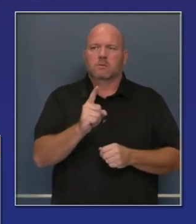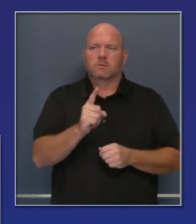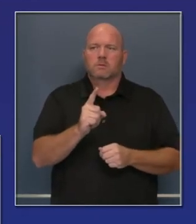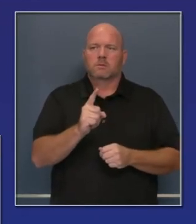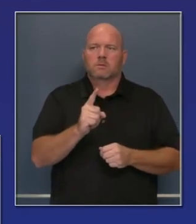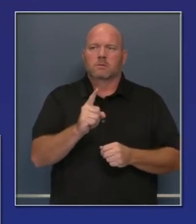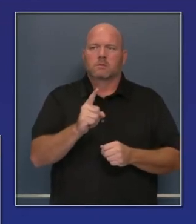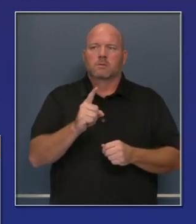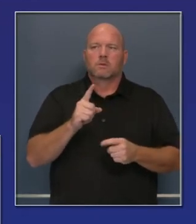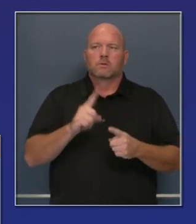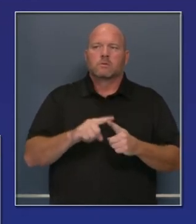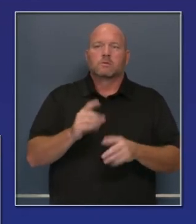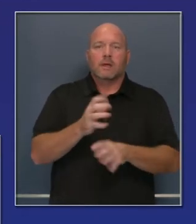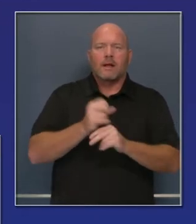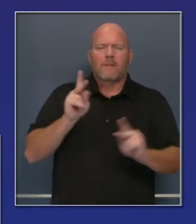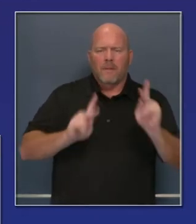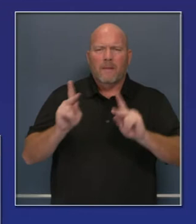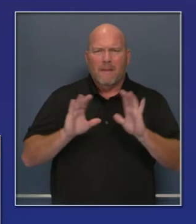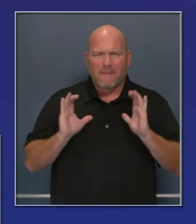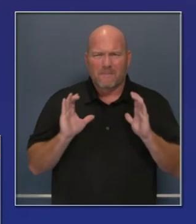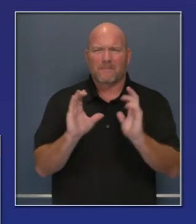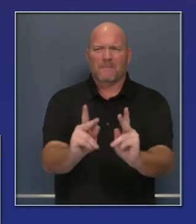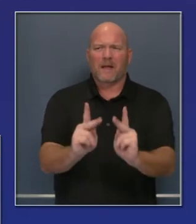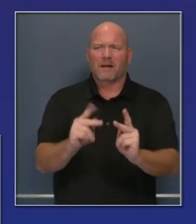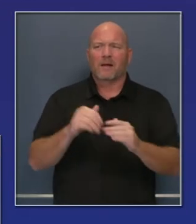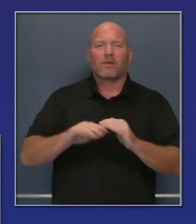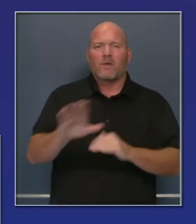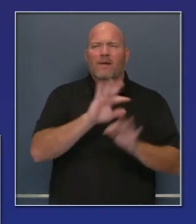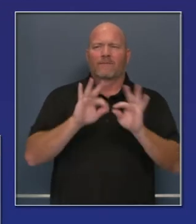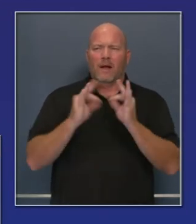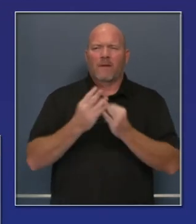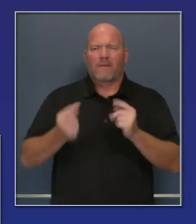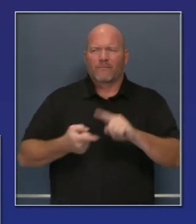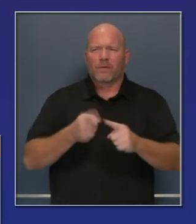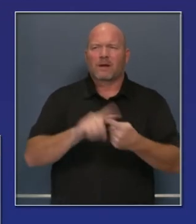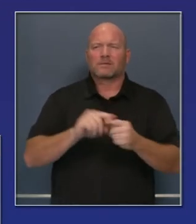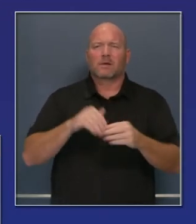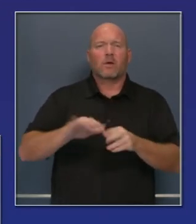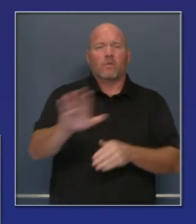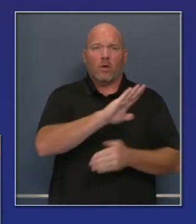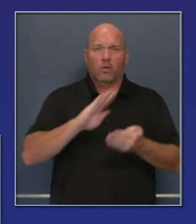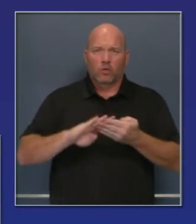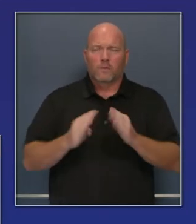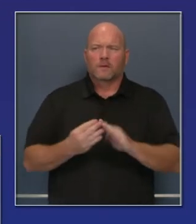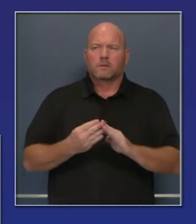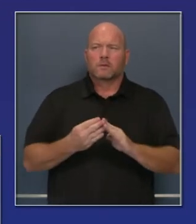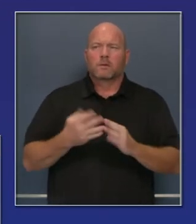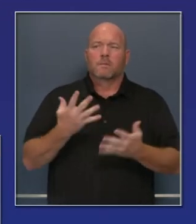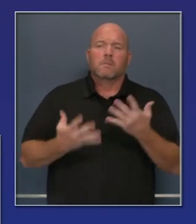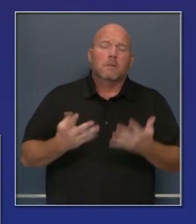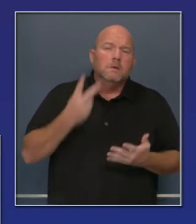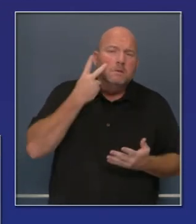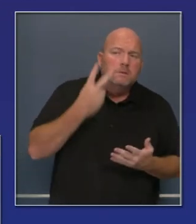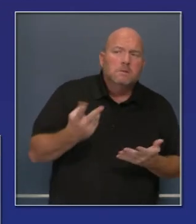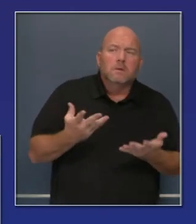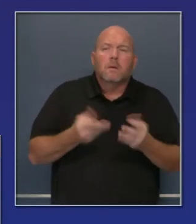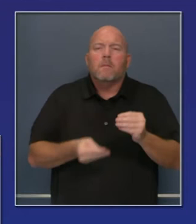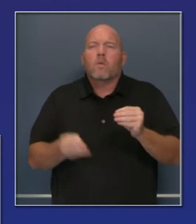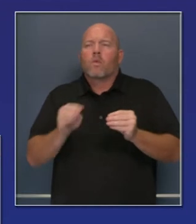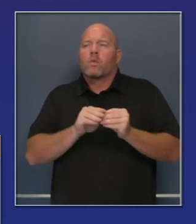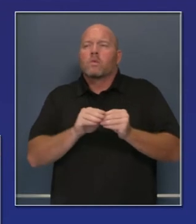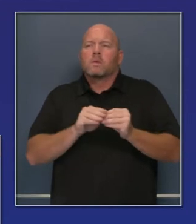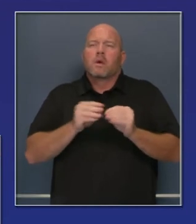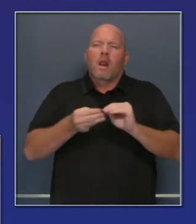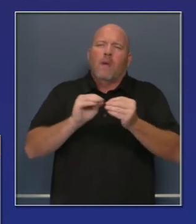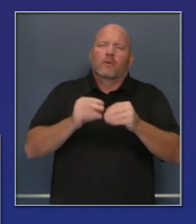tendremos que actualizar las cifras y las poblaciones locales podrán reconectar con familiares y amistades. Es probable que veremos